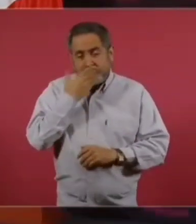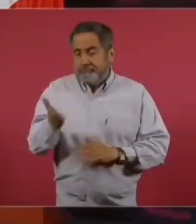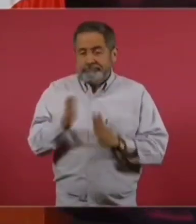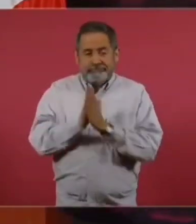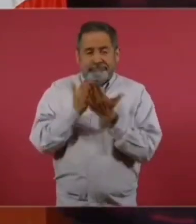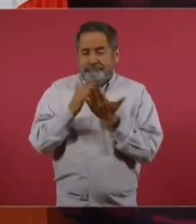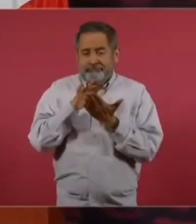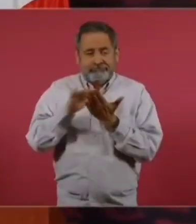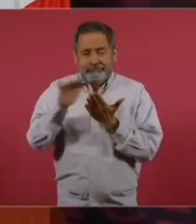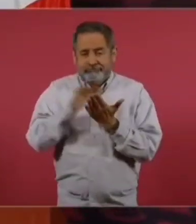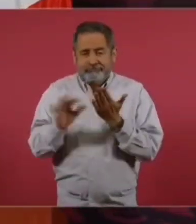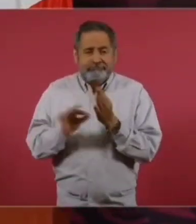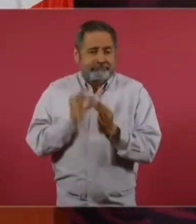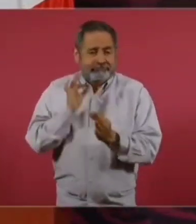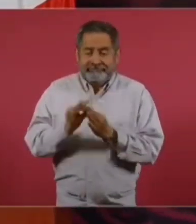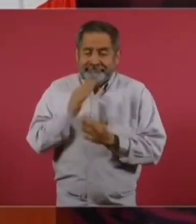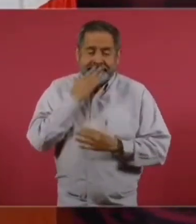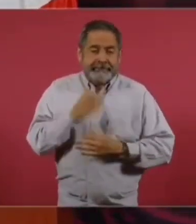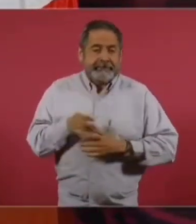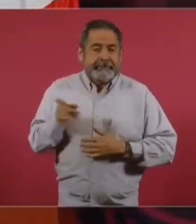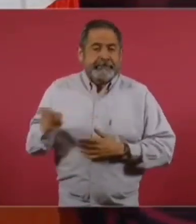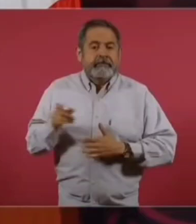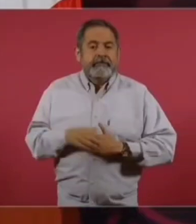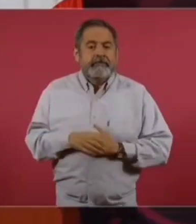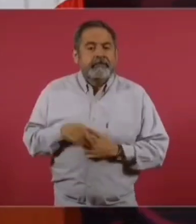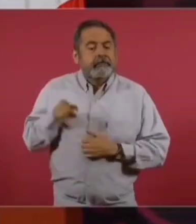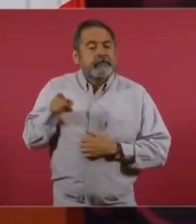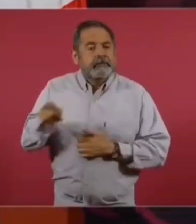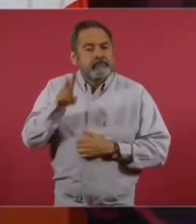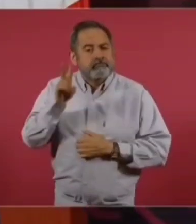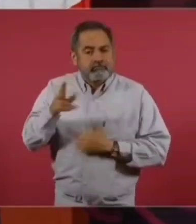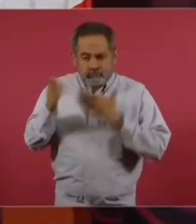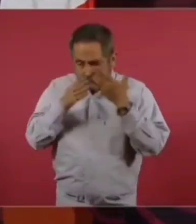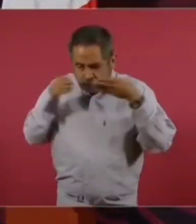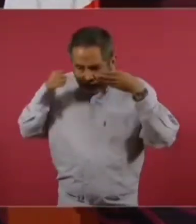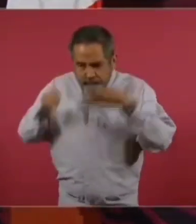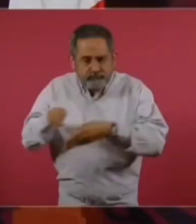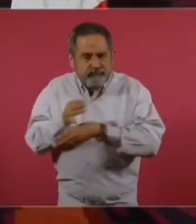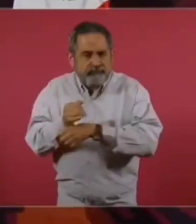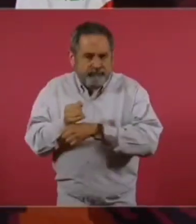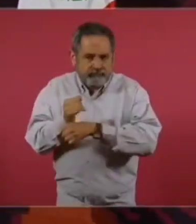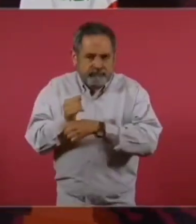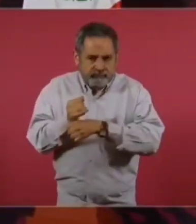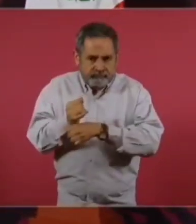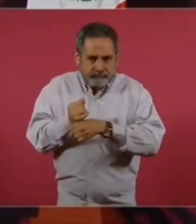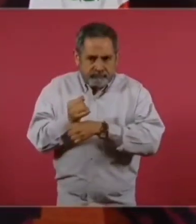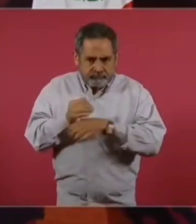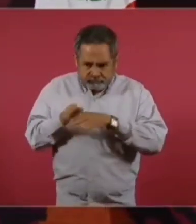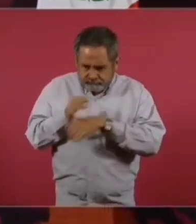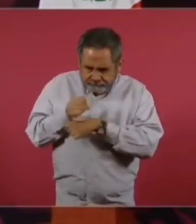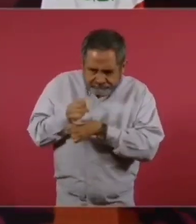libro. Ella se dedica a la investigación.